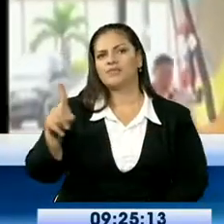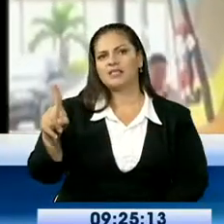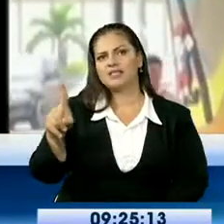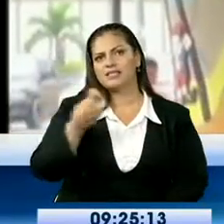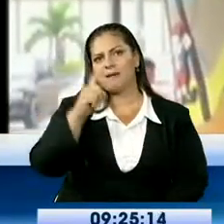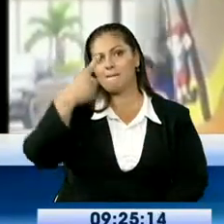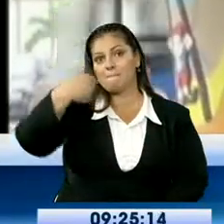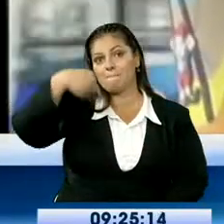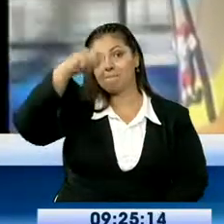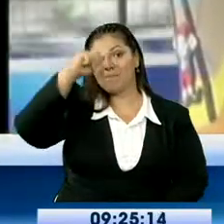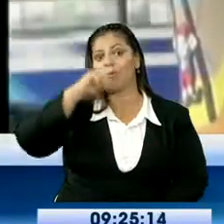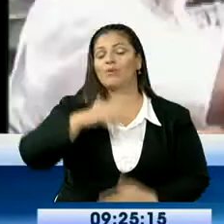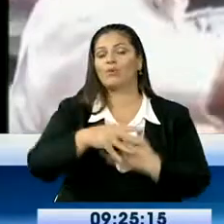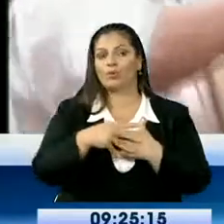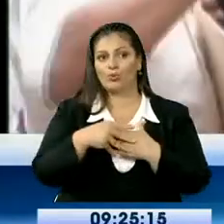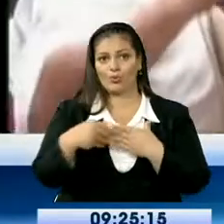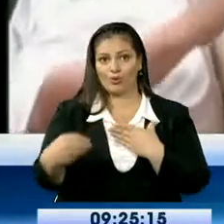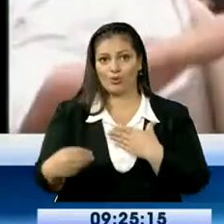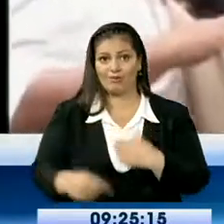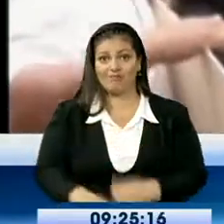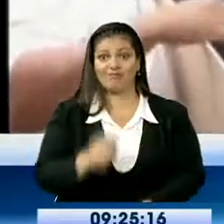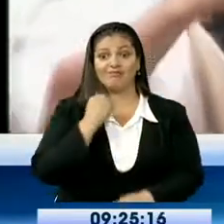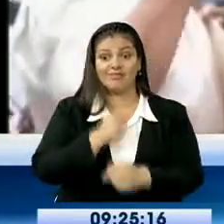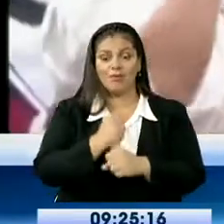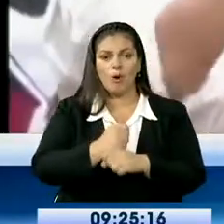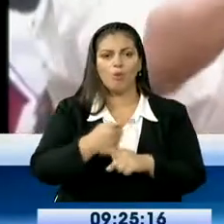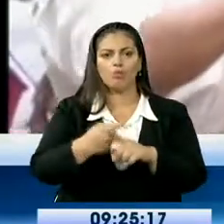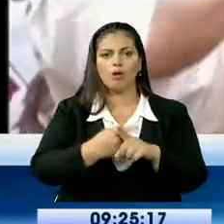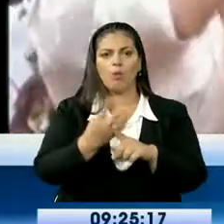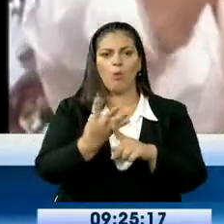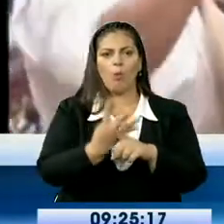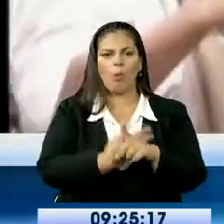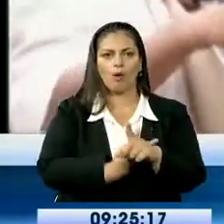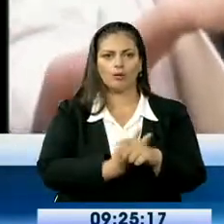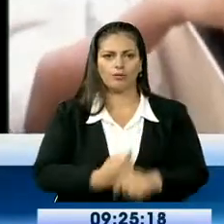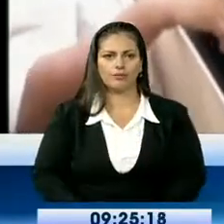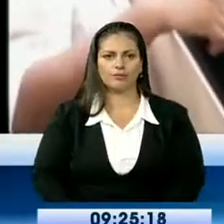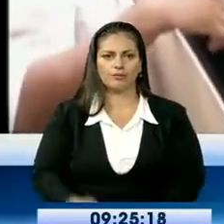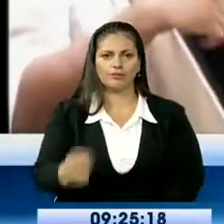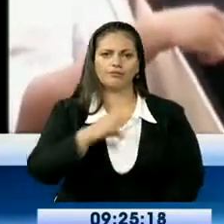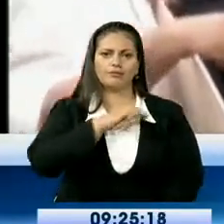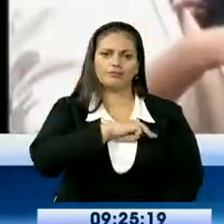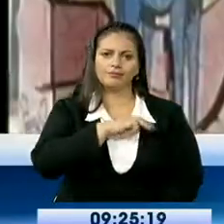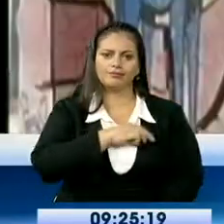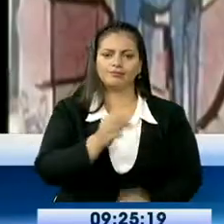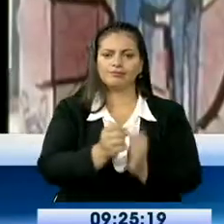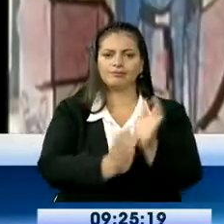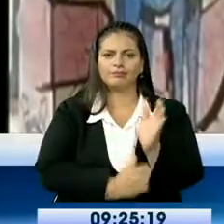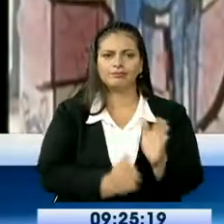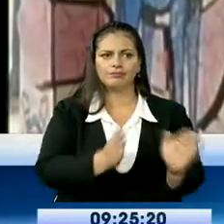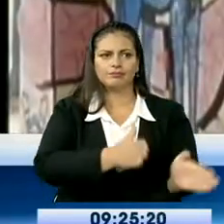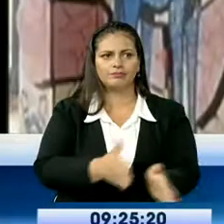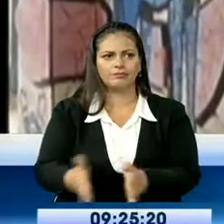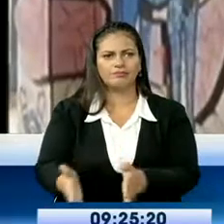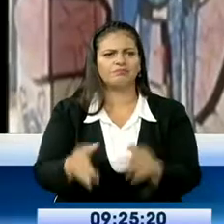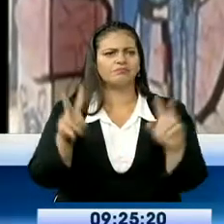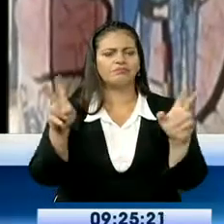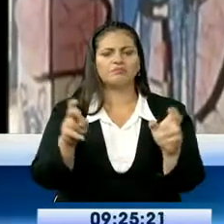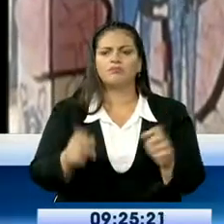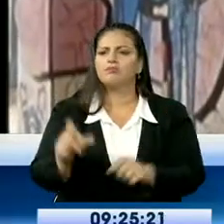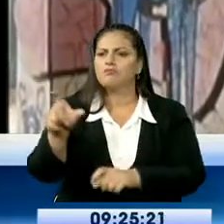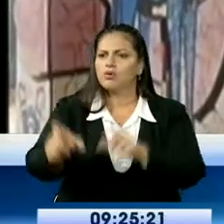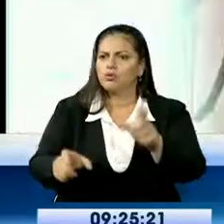montaje. Es además componente del nuevo proyecto municipal para incentivar las artes plásticas como